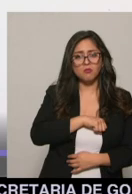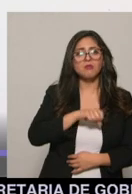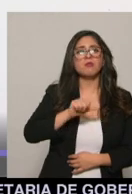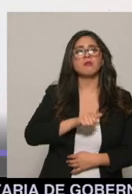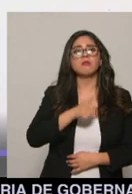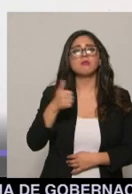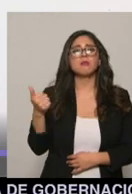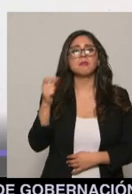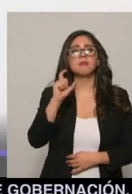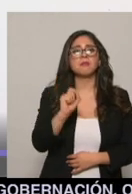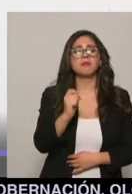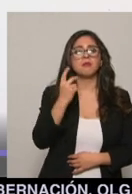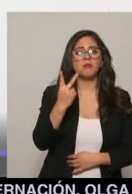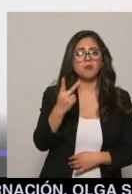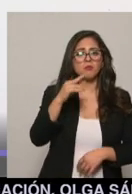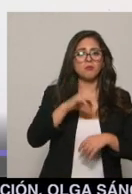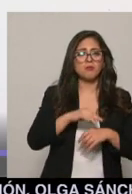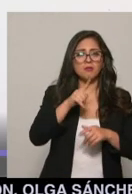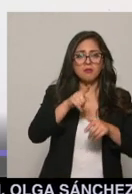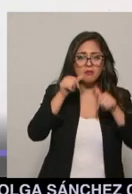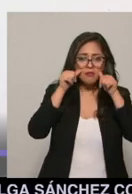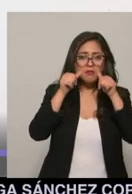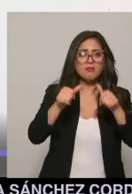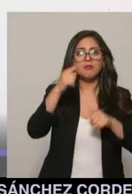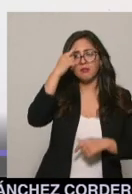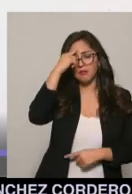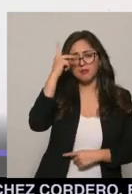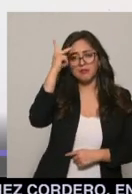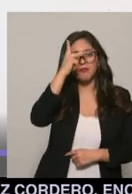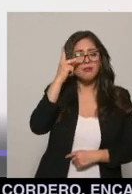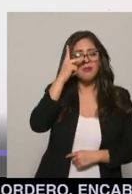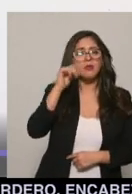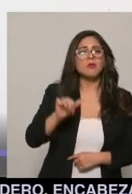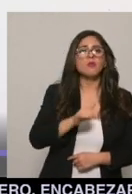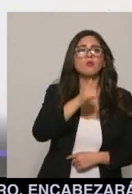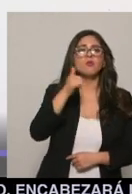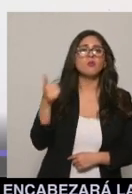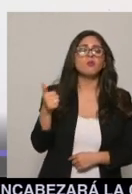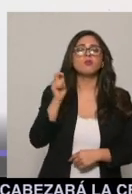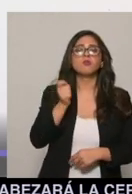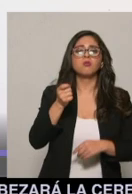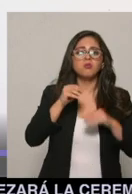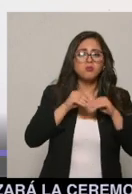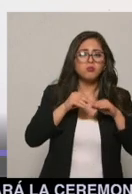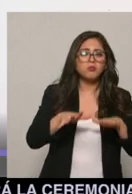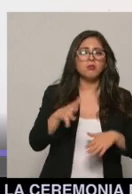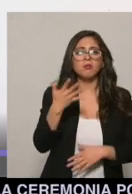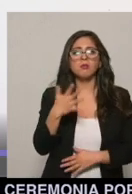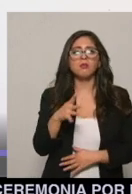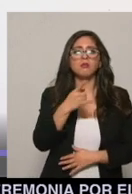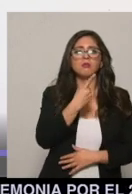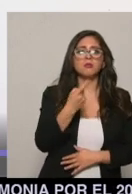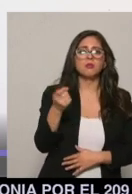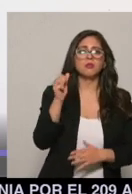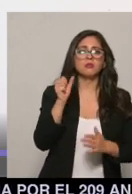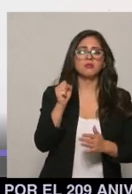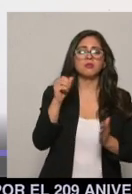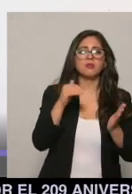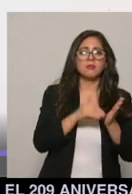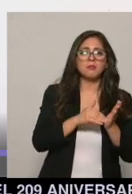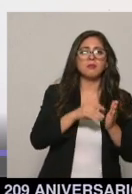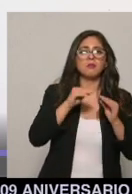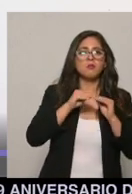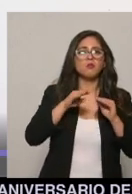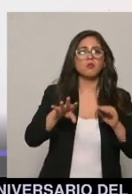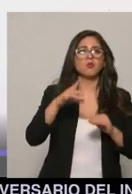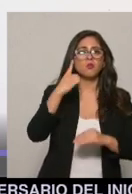médicos especialistas en psiquiatría. Y el promedio de consulta, otra vez, lo repito, son aproximadamente 160,000 consultas al año.